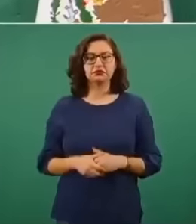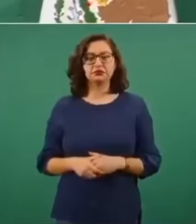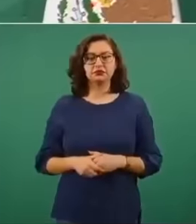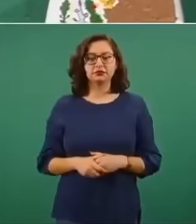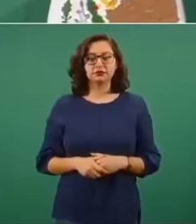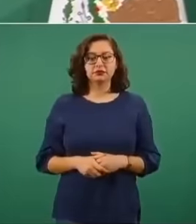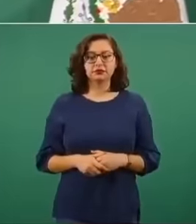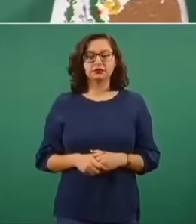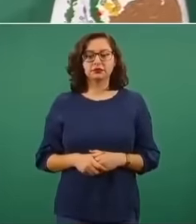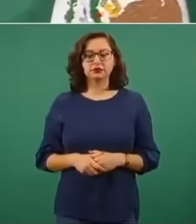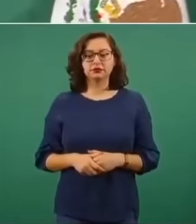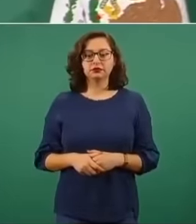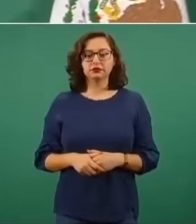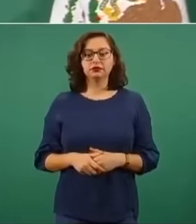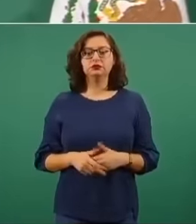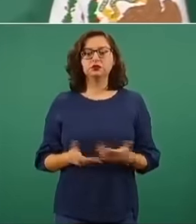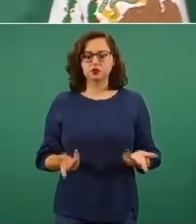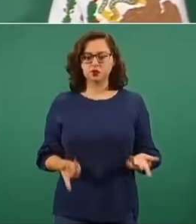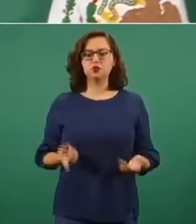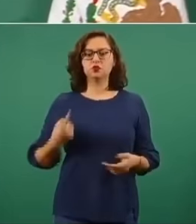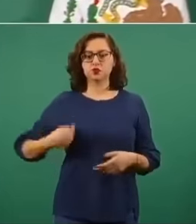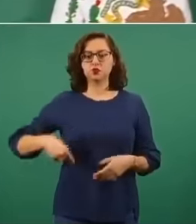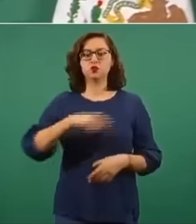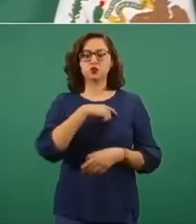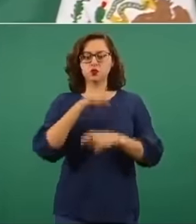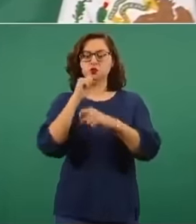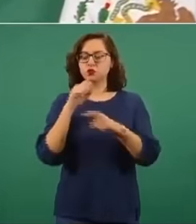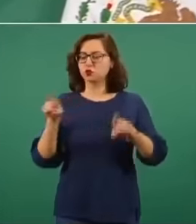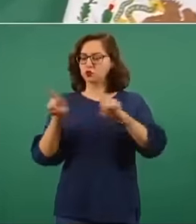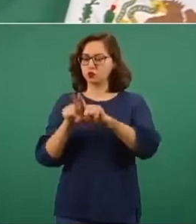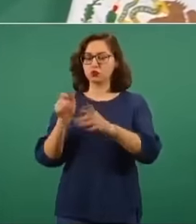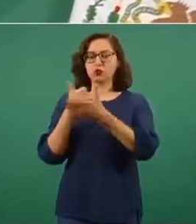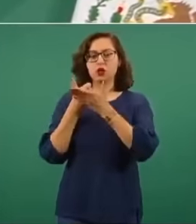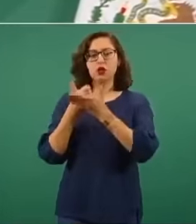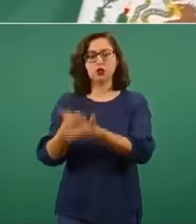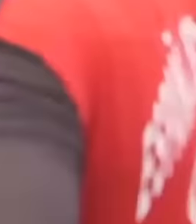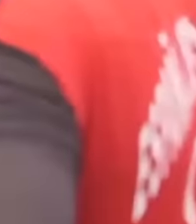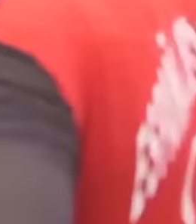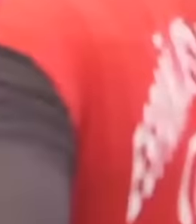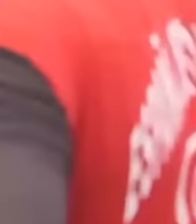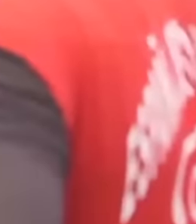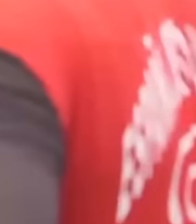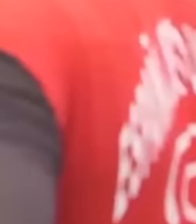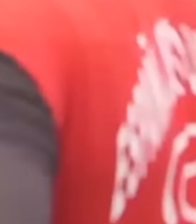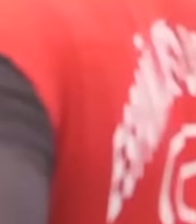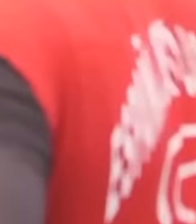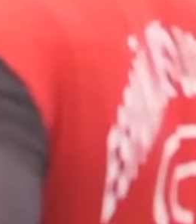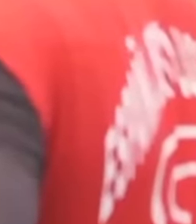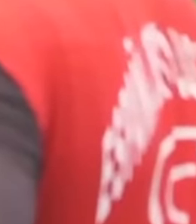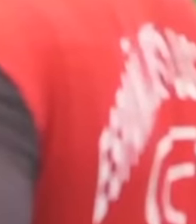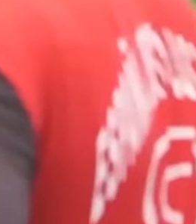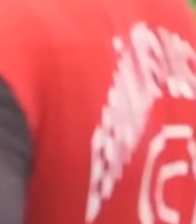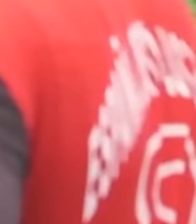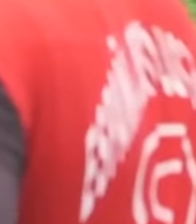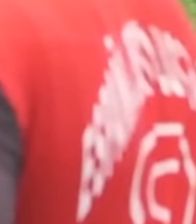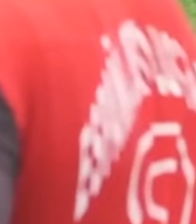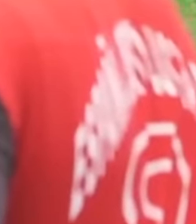nosotros ayudamos en toda la asistencia de organización